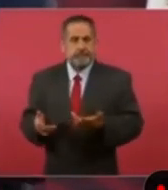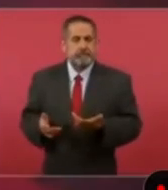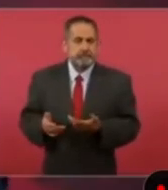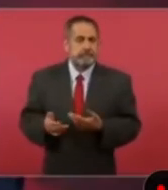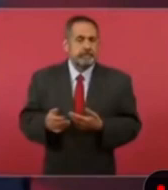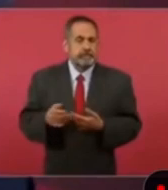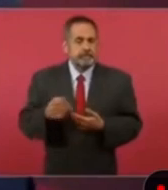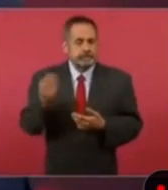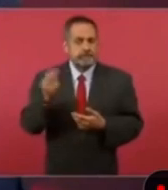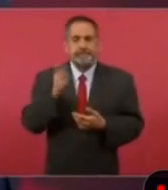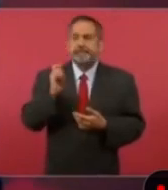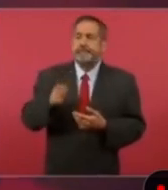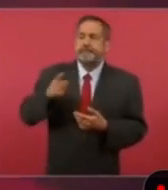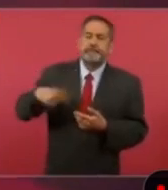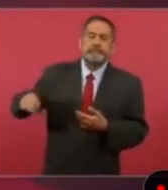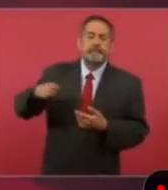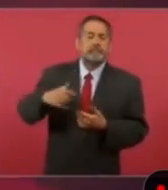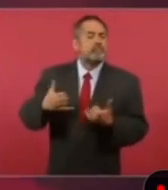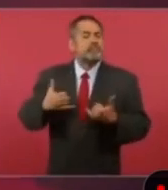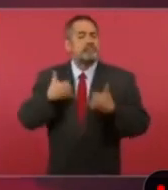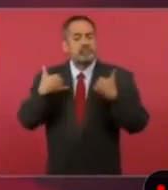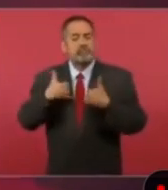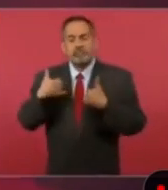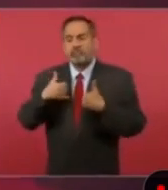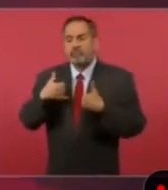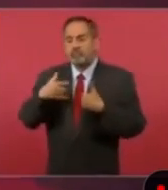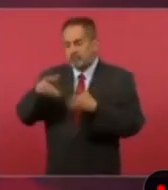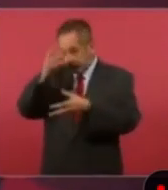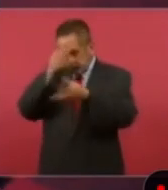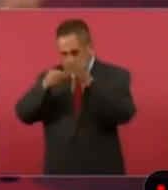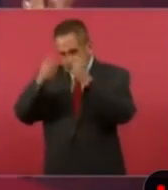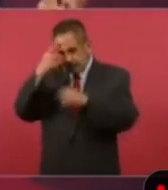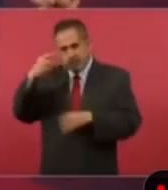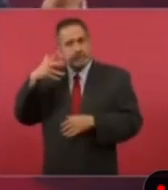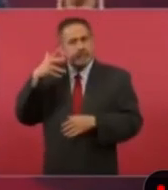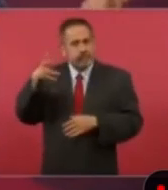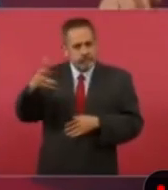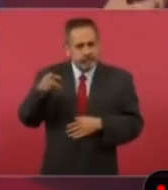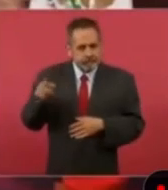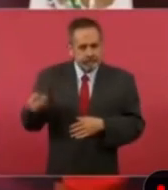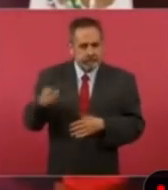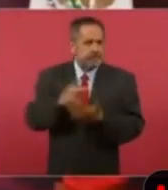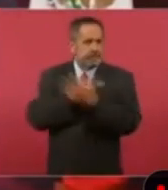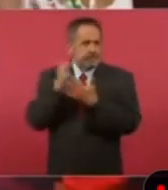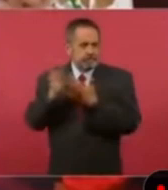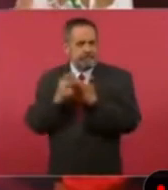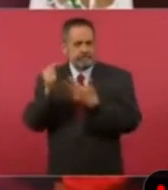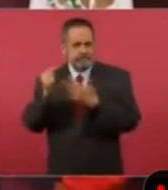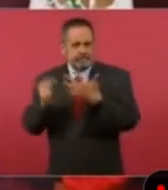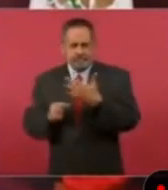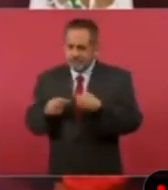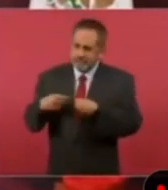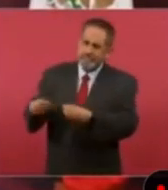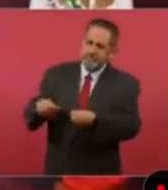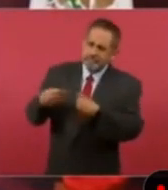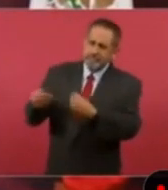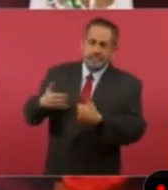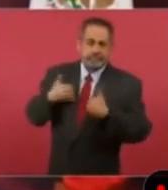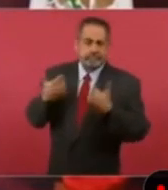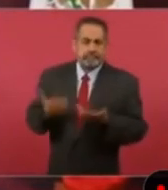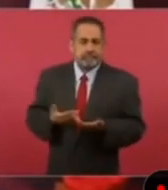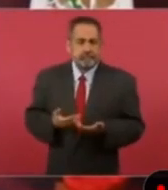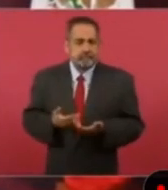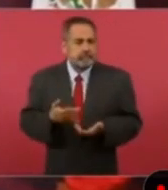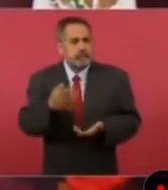porque está el jóvenes construyendo el futuro. También imagínense un joven que no